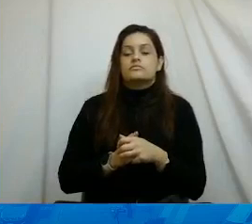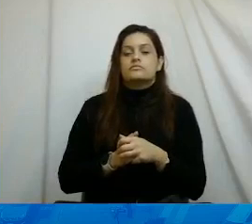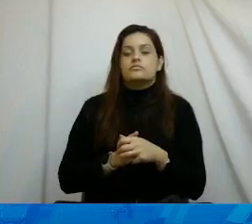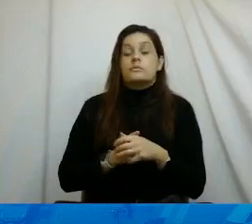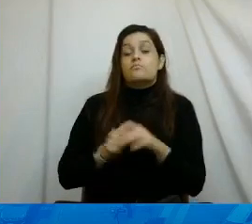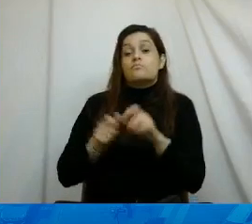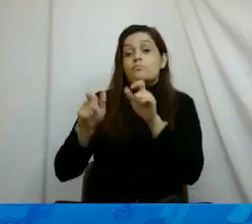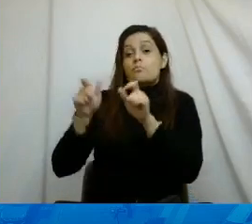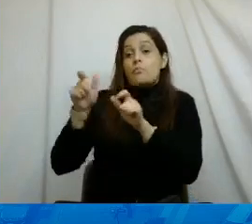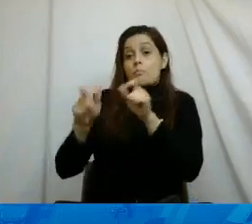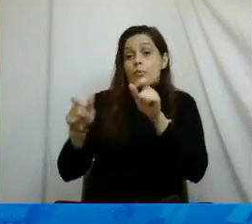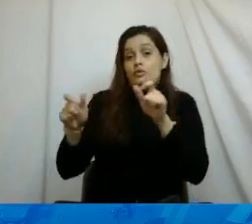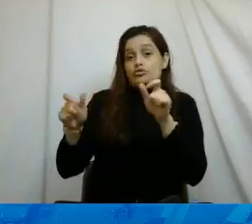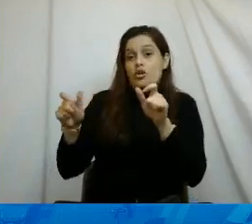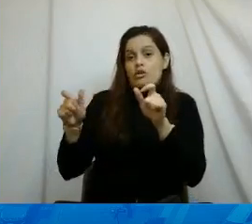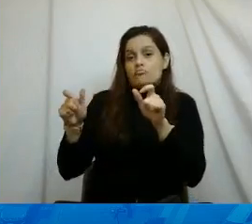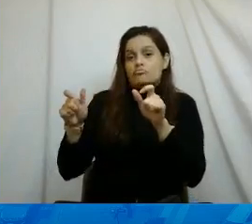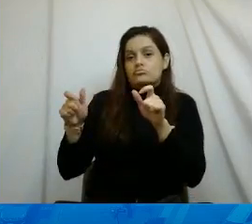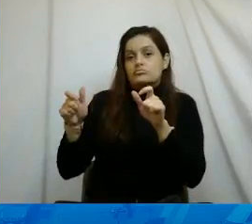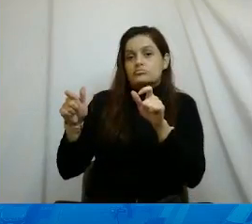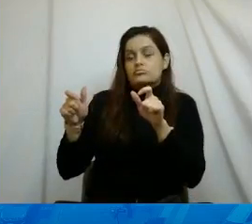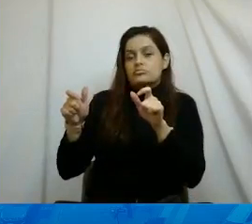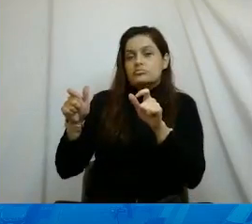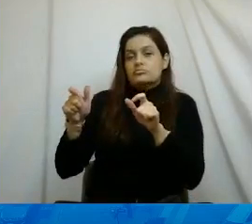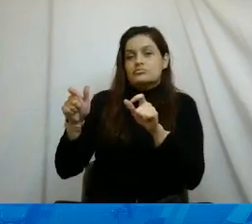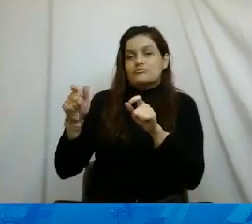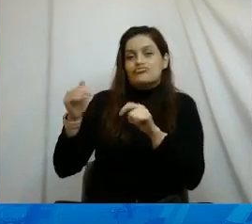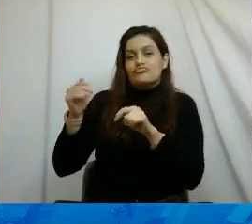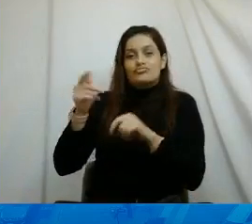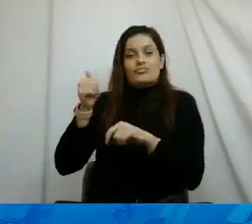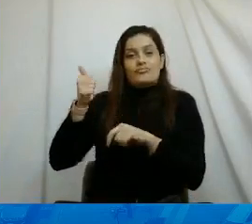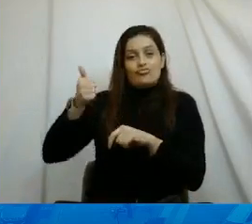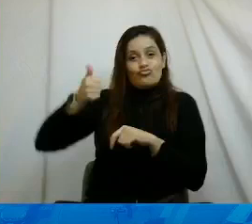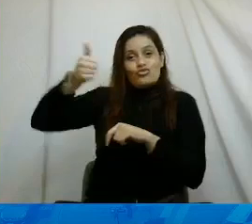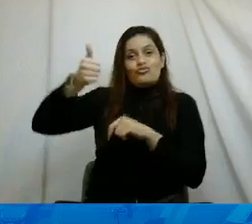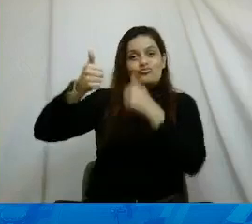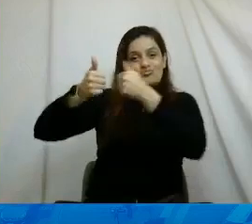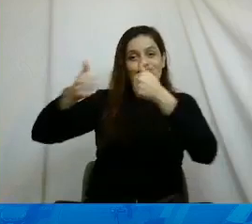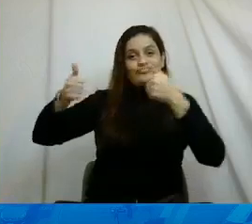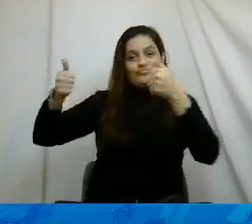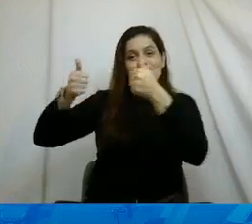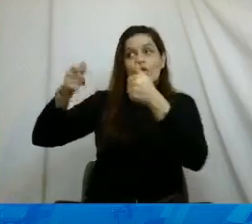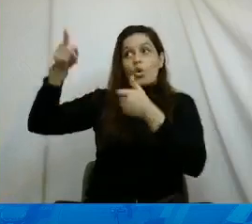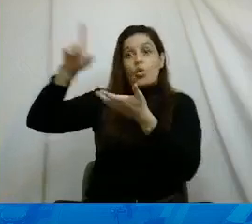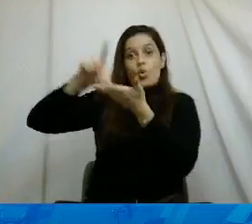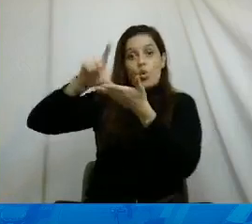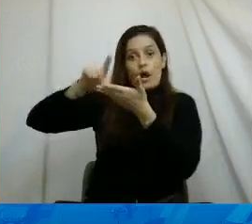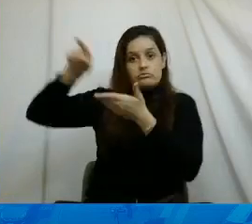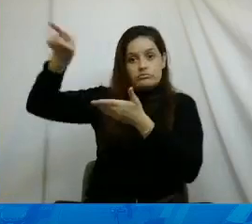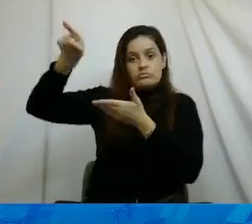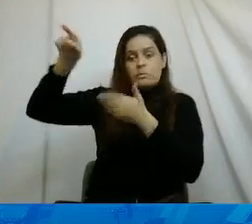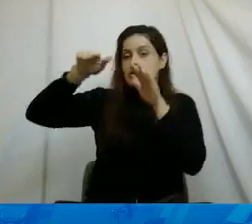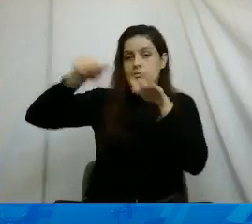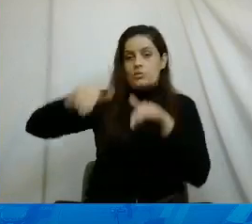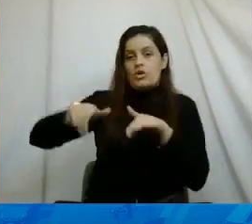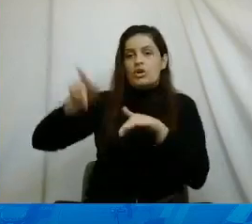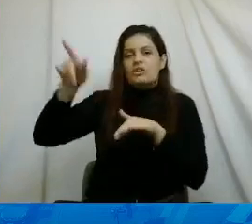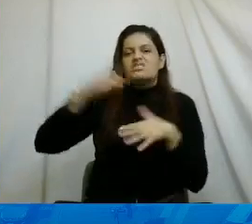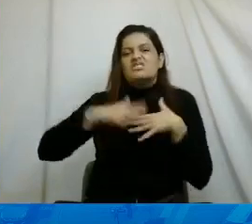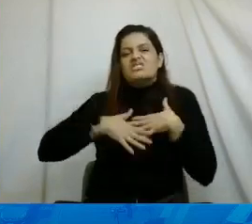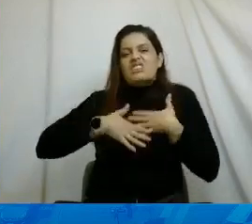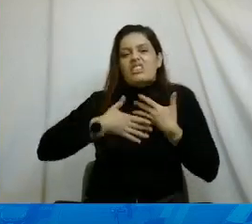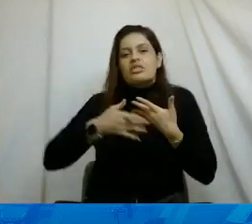dirigentes del sector están preocupados también porque se sienten un poco abandonados de la